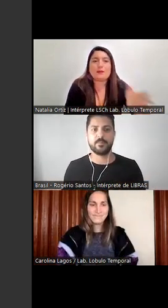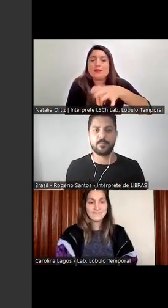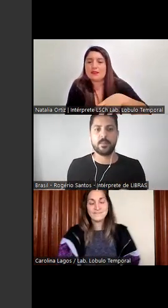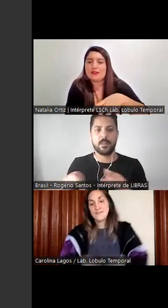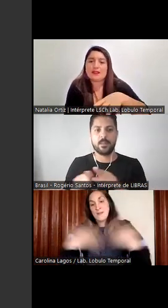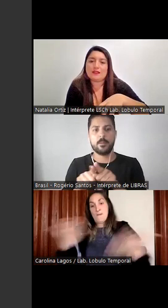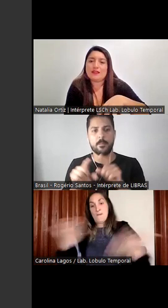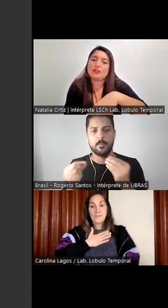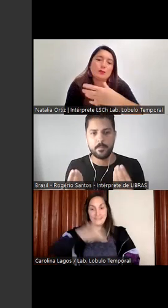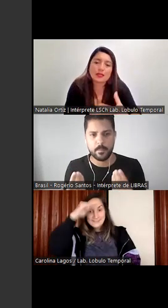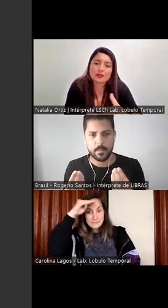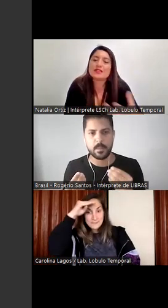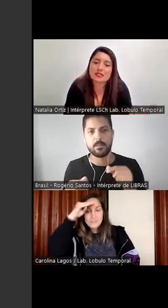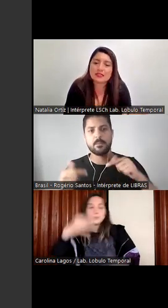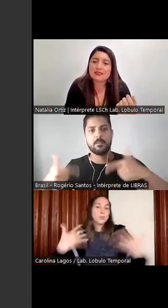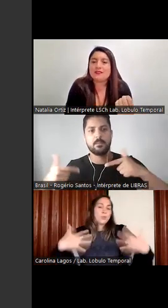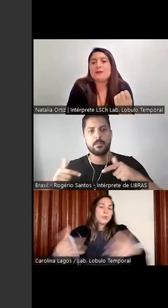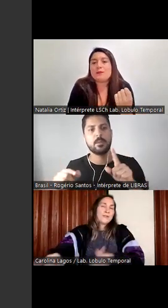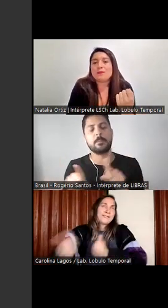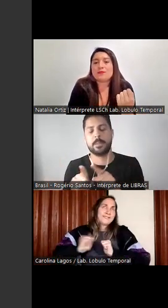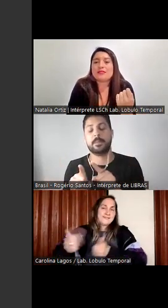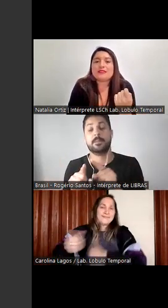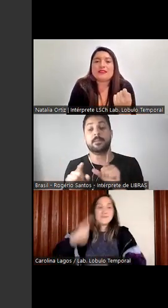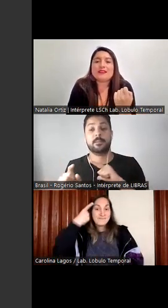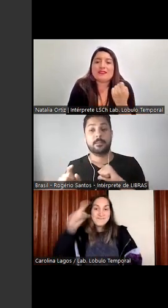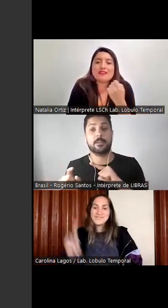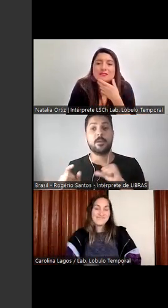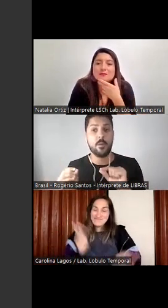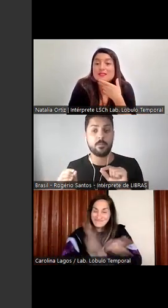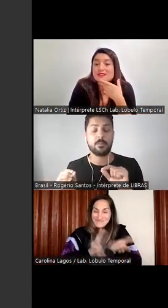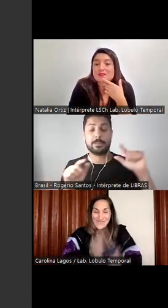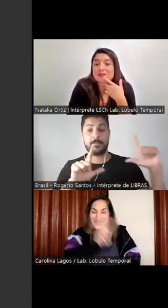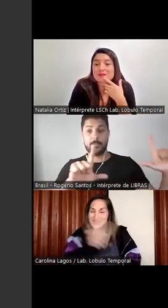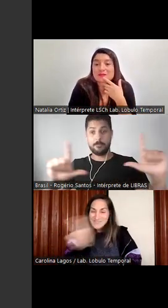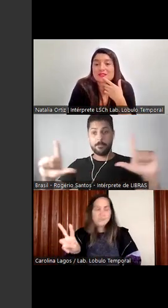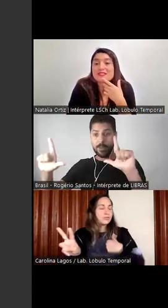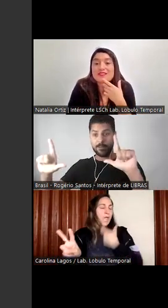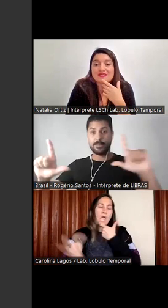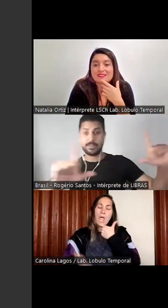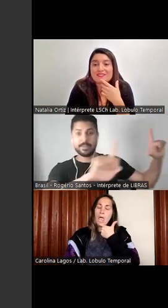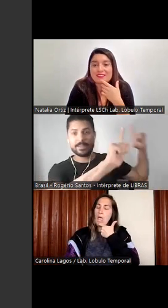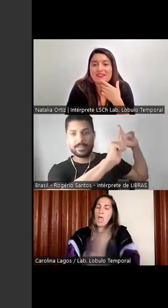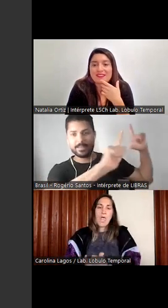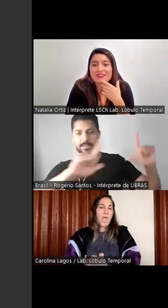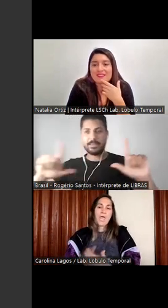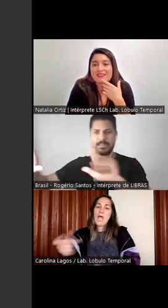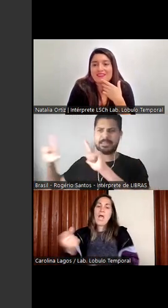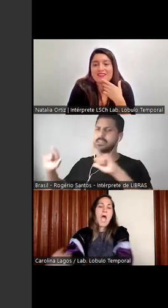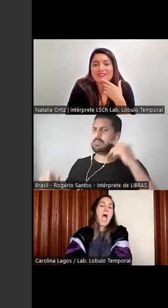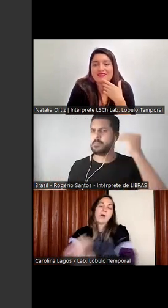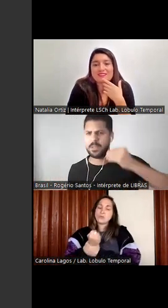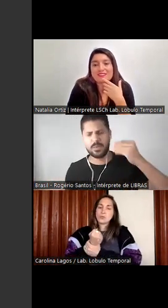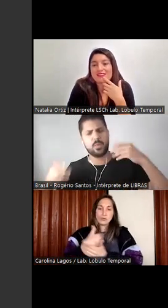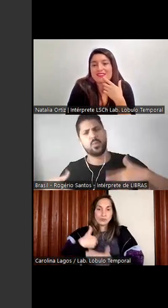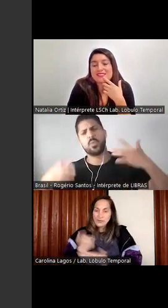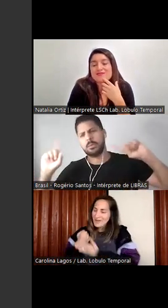aparecían después, el otro plano, y así. Esta experiencia ha sido muy desafiante, la verdad.